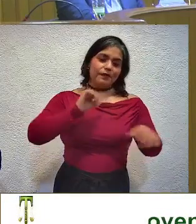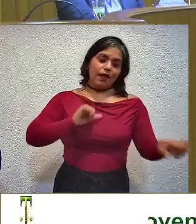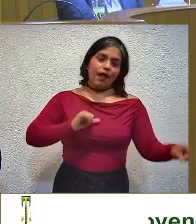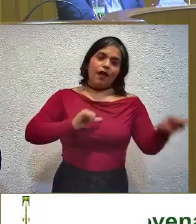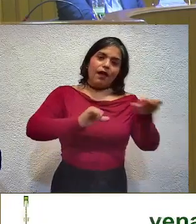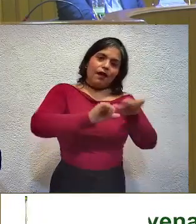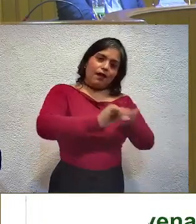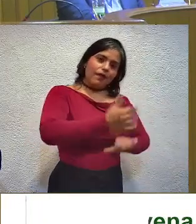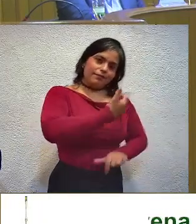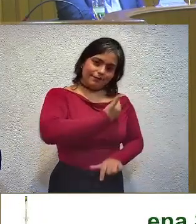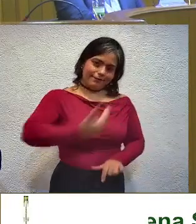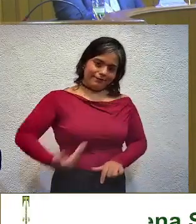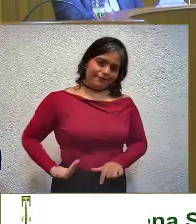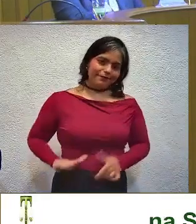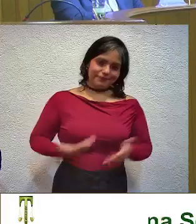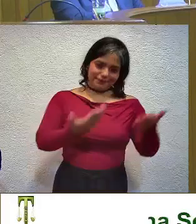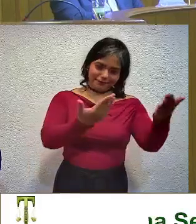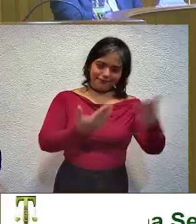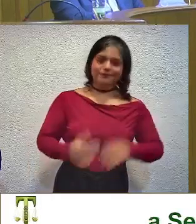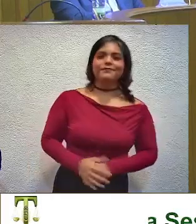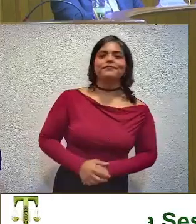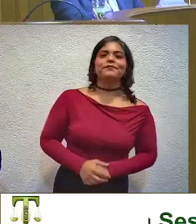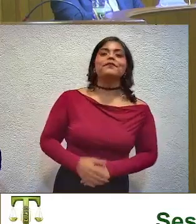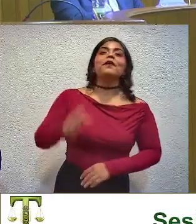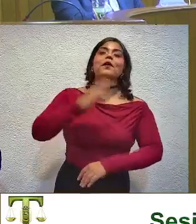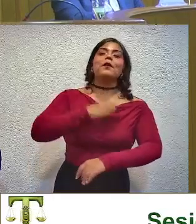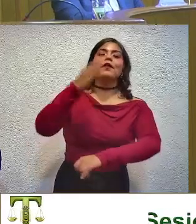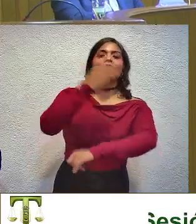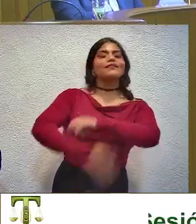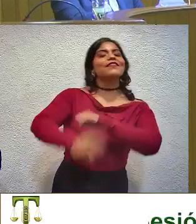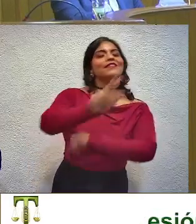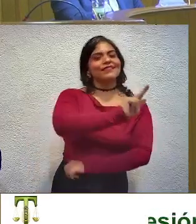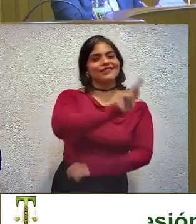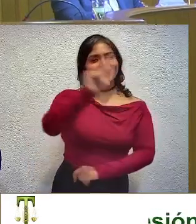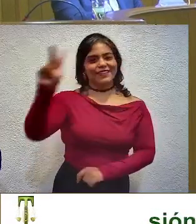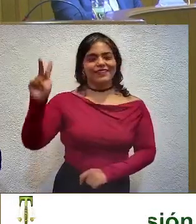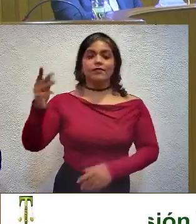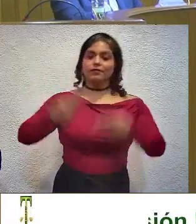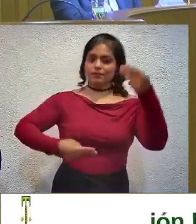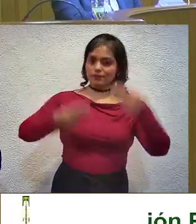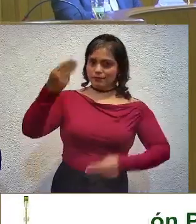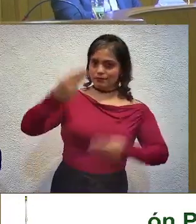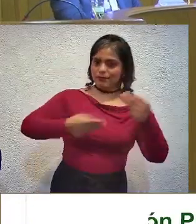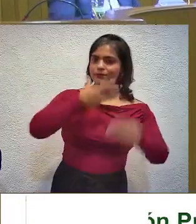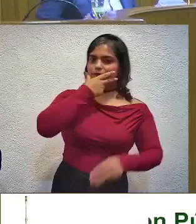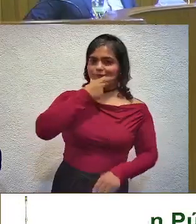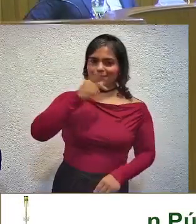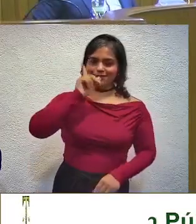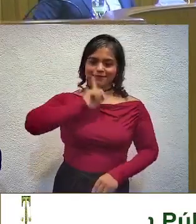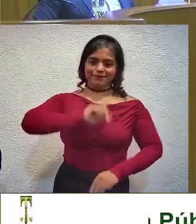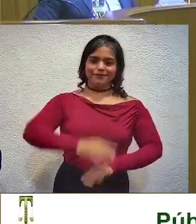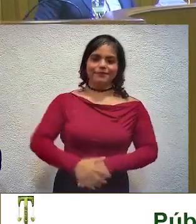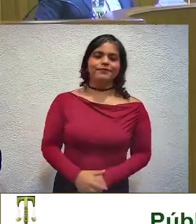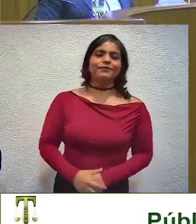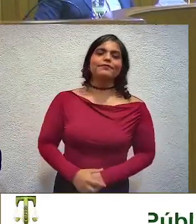la presidencia de este cuerpo colegiado. Muy buenas tardes a todas, magistrados.